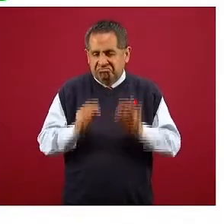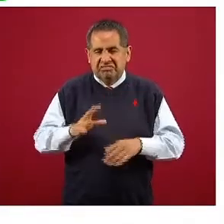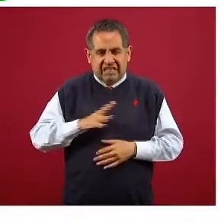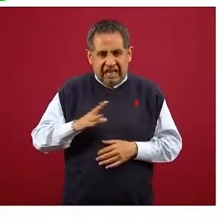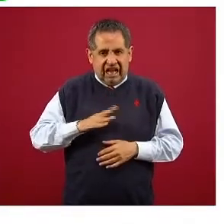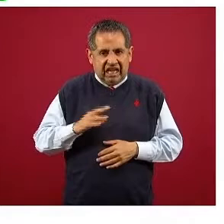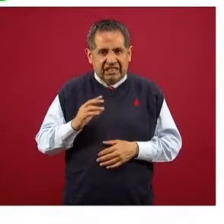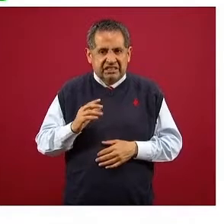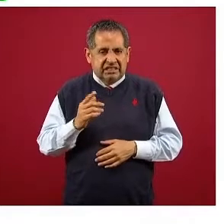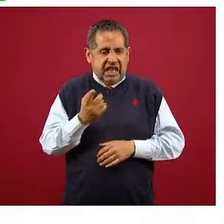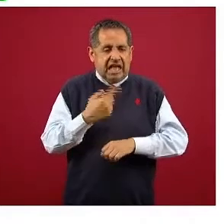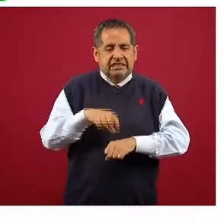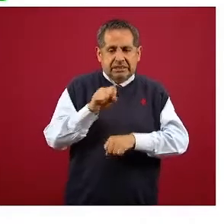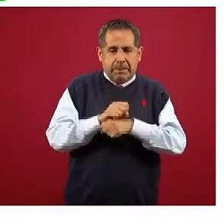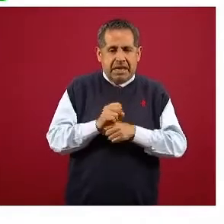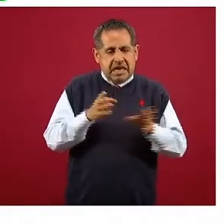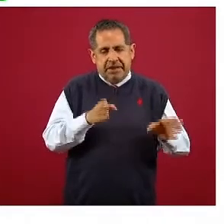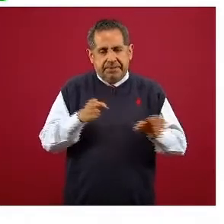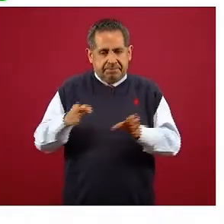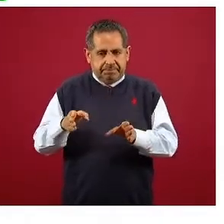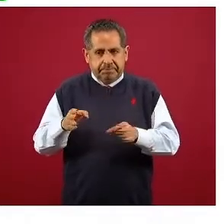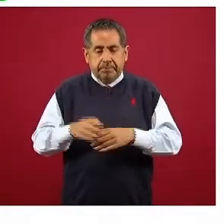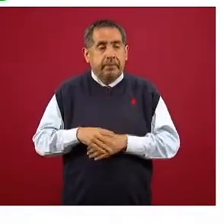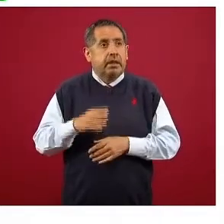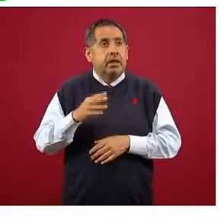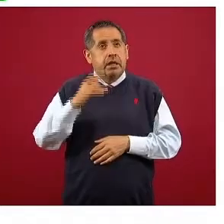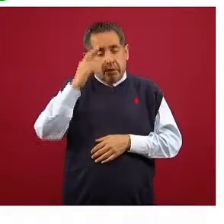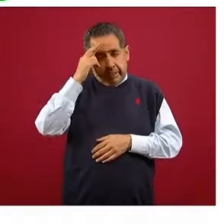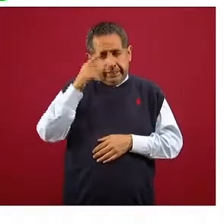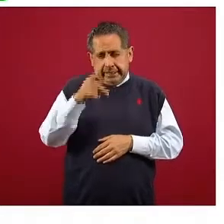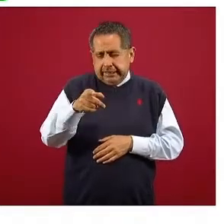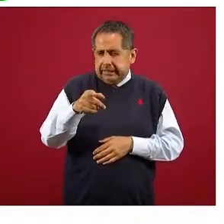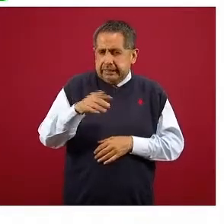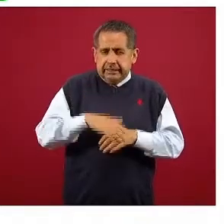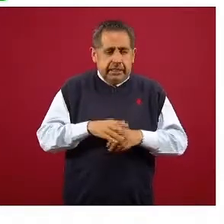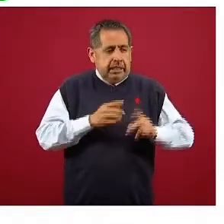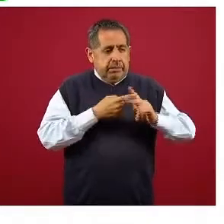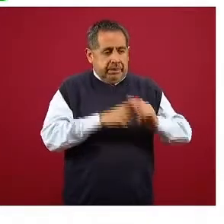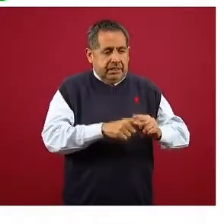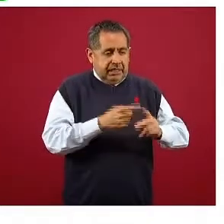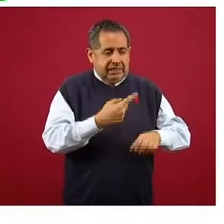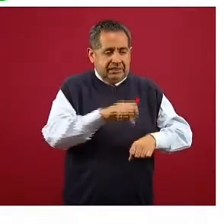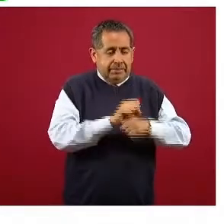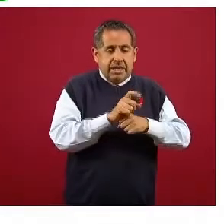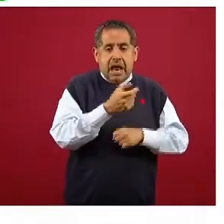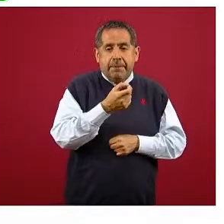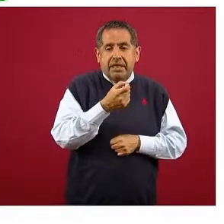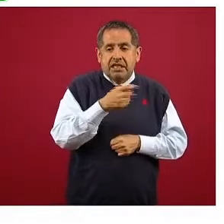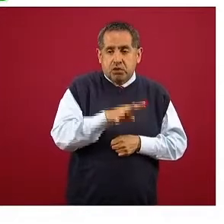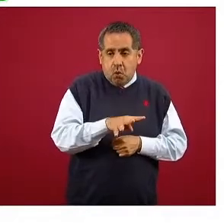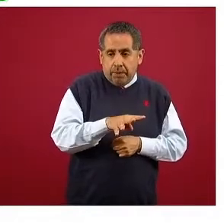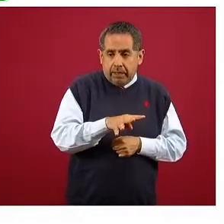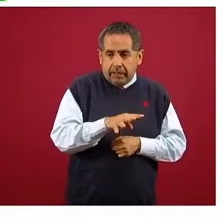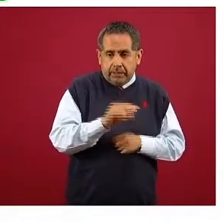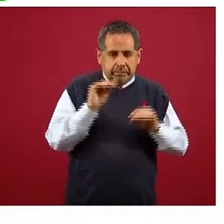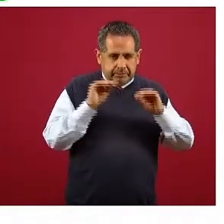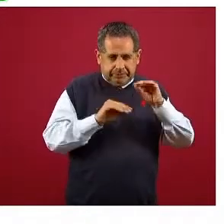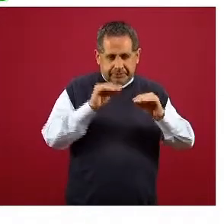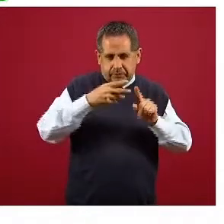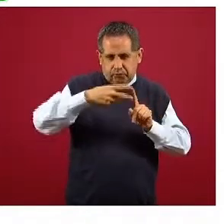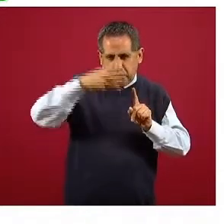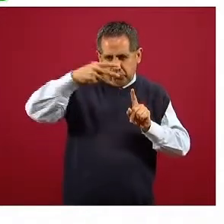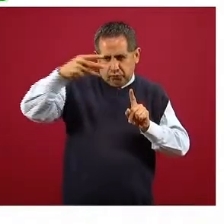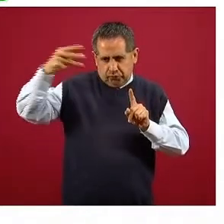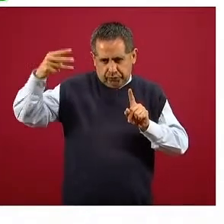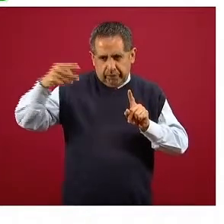por semana epidemiológica. Hemos estado viendo desde que empezamos con la semana 29 o a graficar la semana